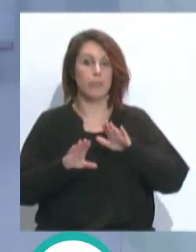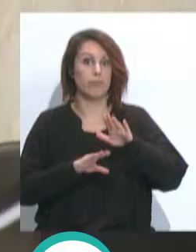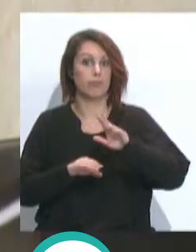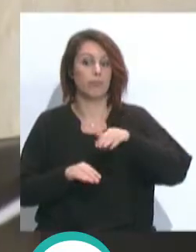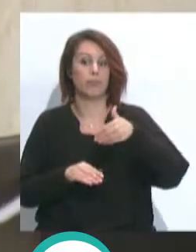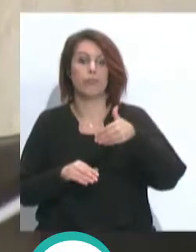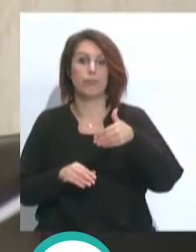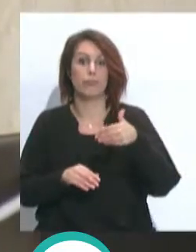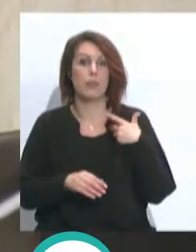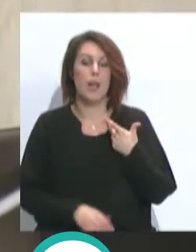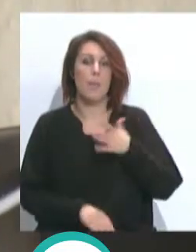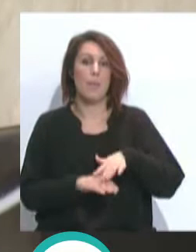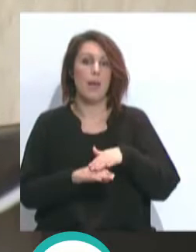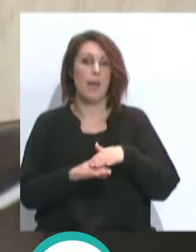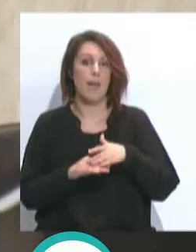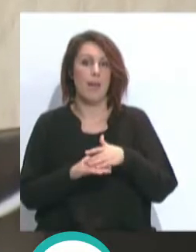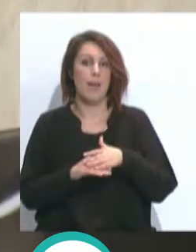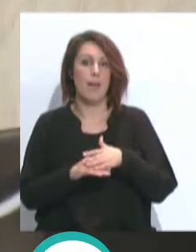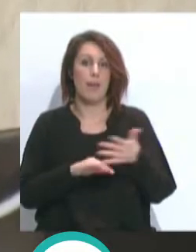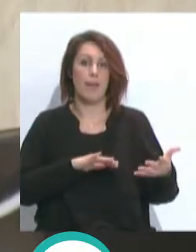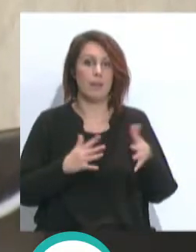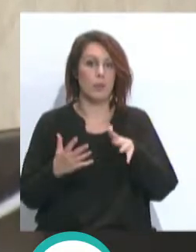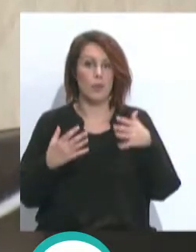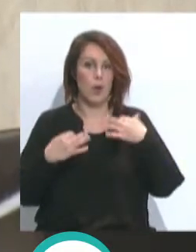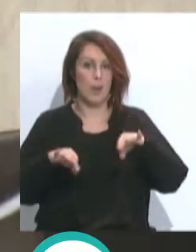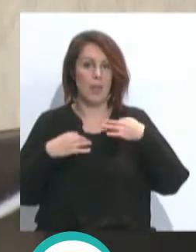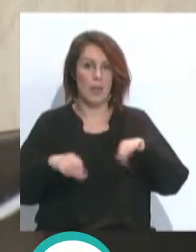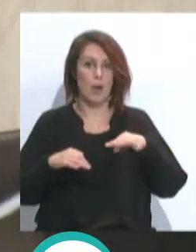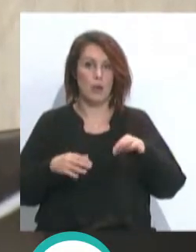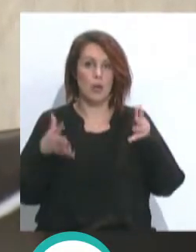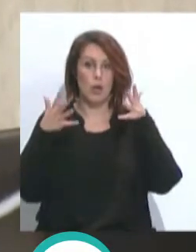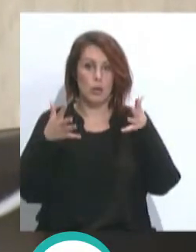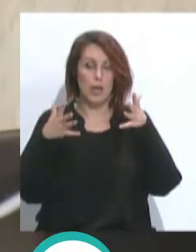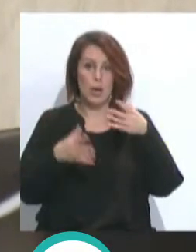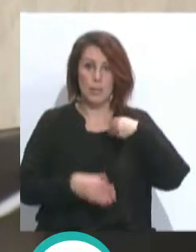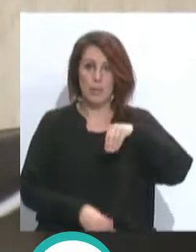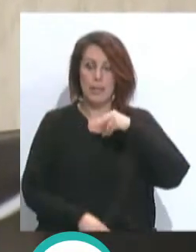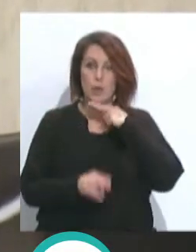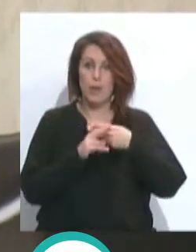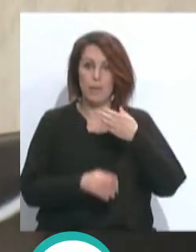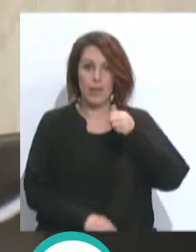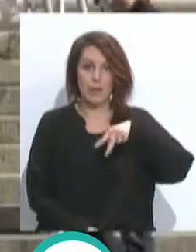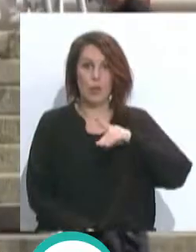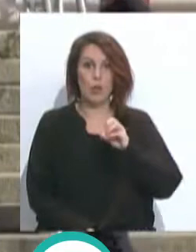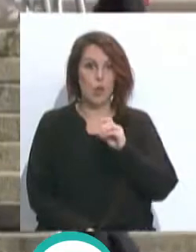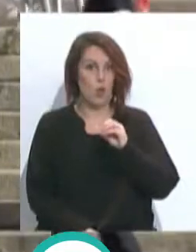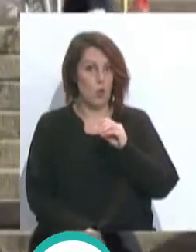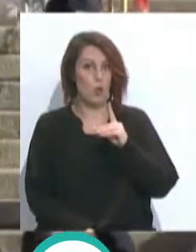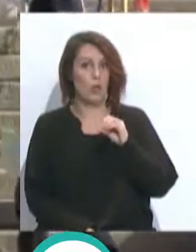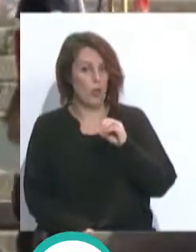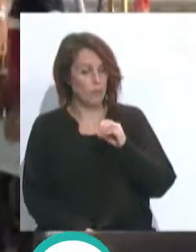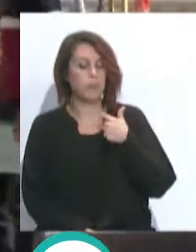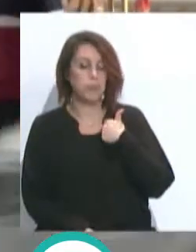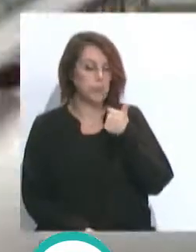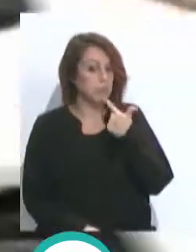en su horizonte para hacia la normalización. El consejero de Presidencia, Elías Bendodo, así lo ha sugerido tras